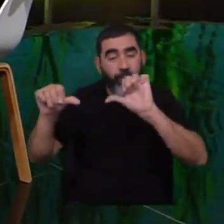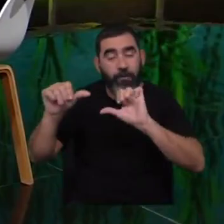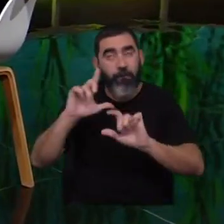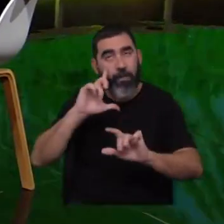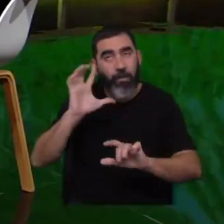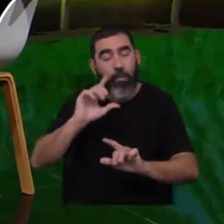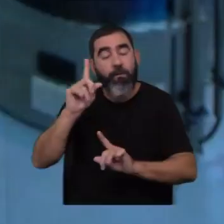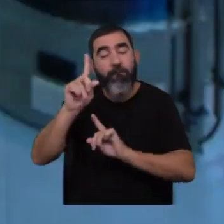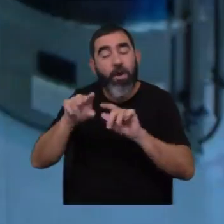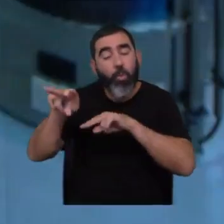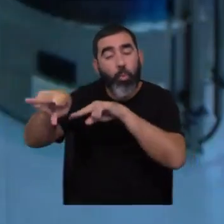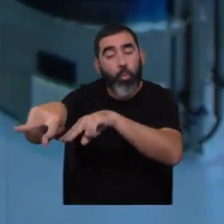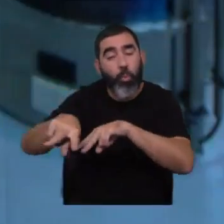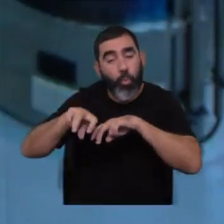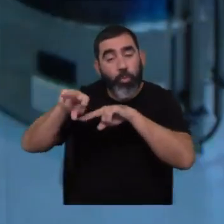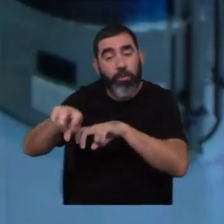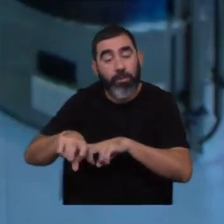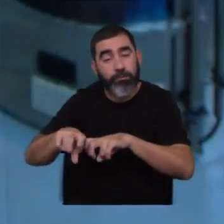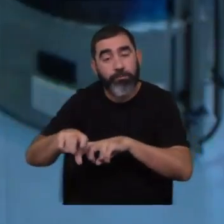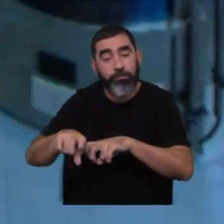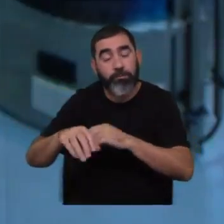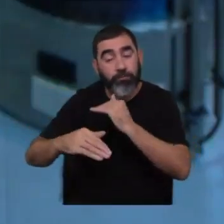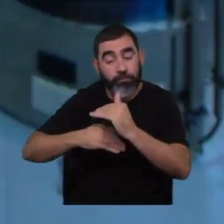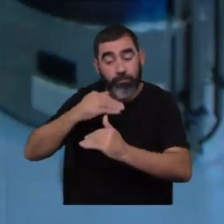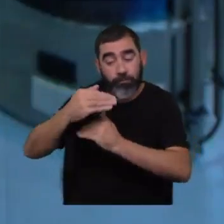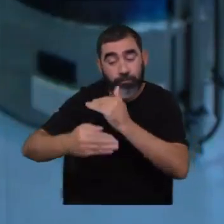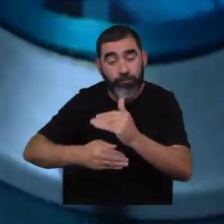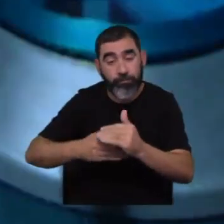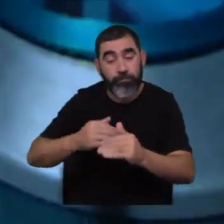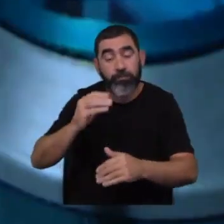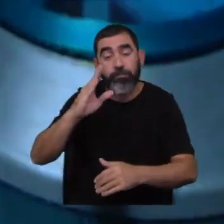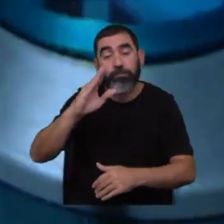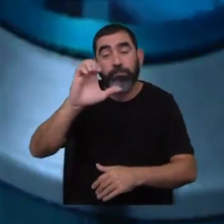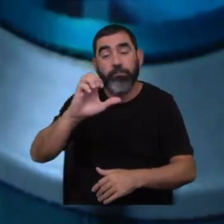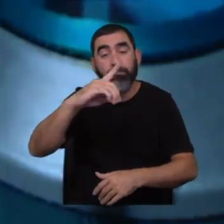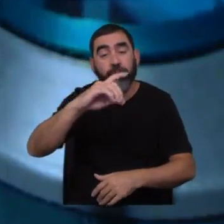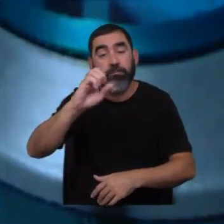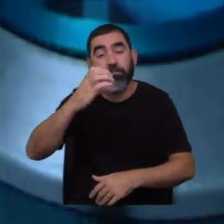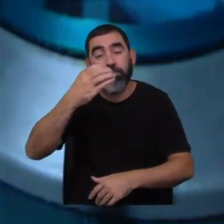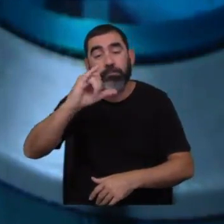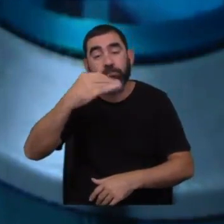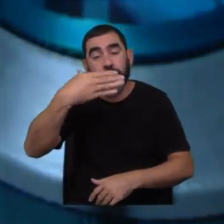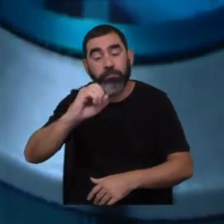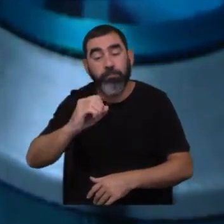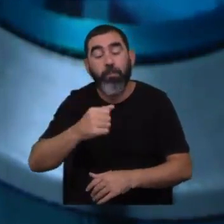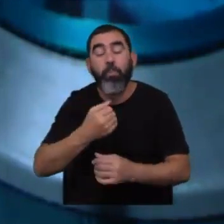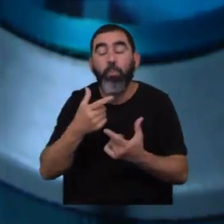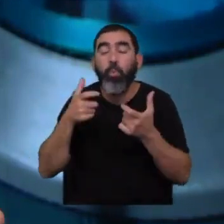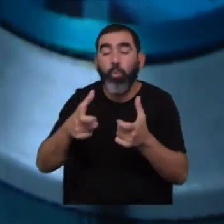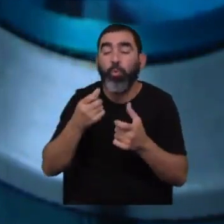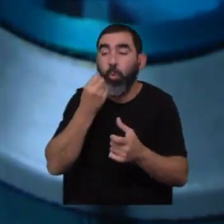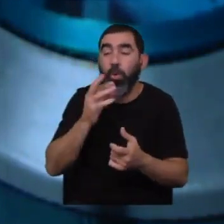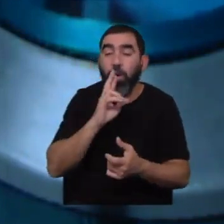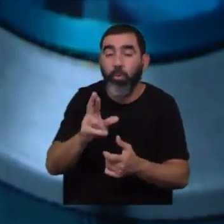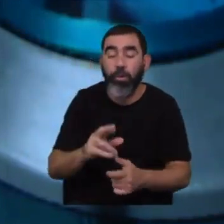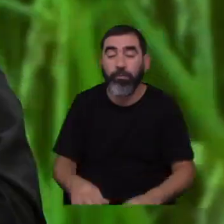a Facultad de Agronomía, generaron todo un proceso a través de PDCIVA. Exacto. Y después de varios años, bueno, afortunadamente los resultados fueron buenos, podría